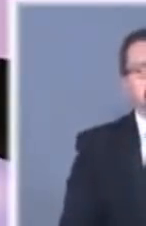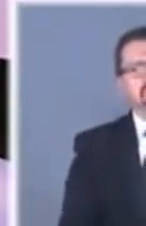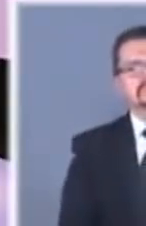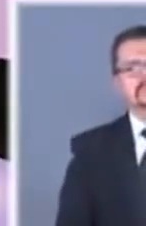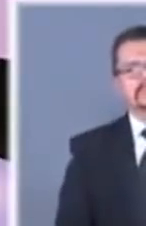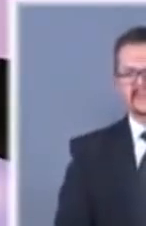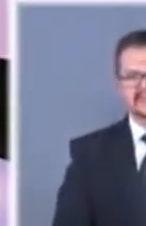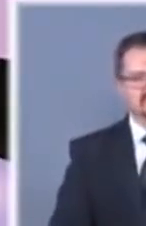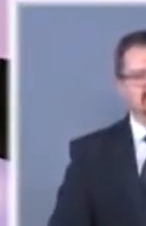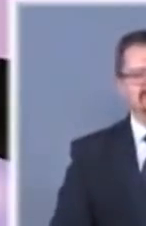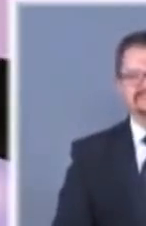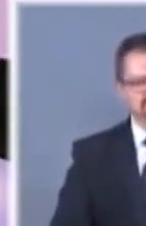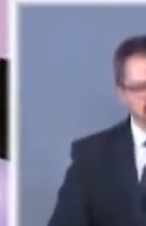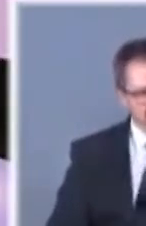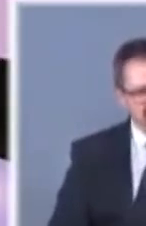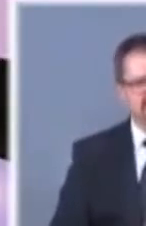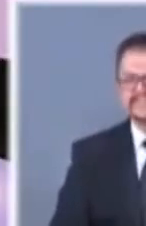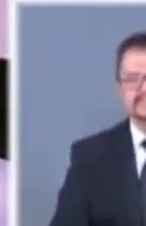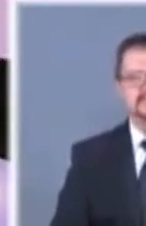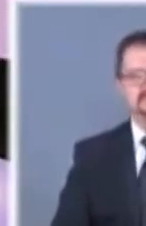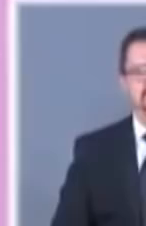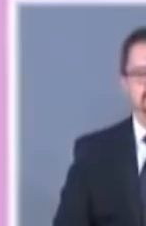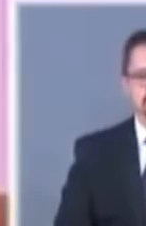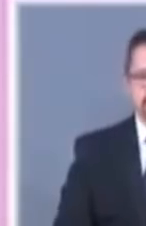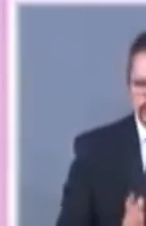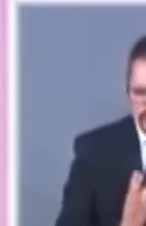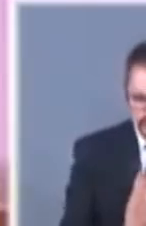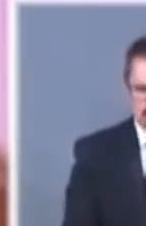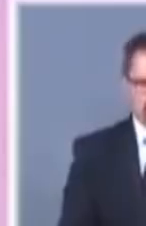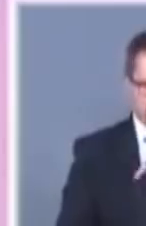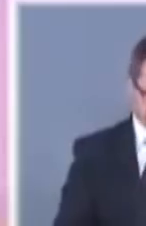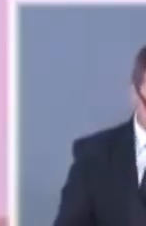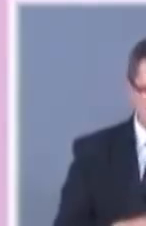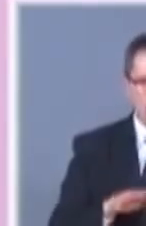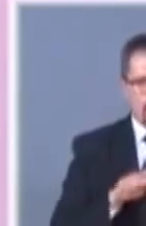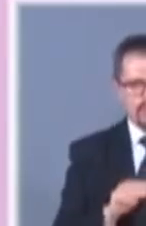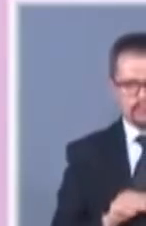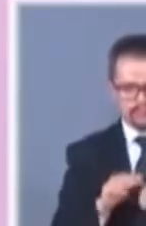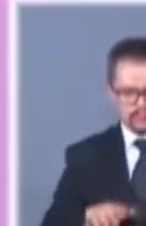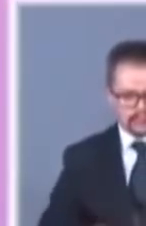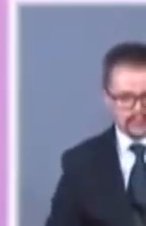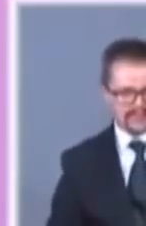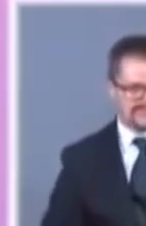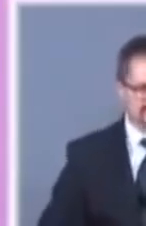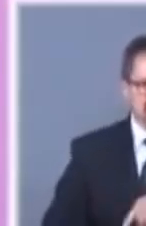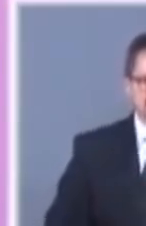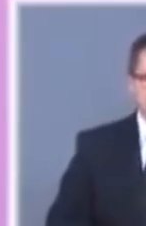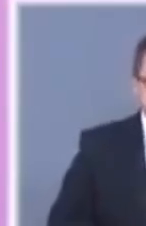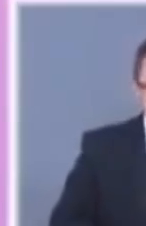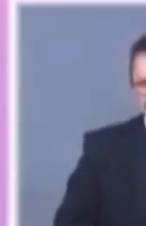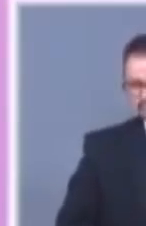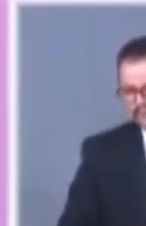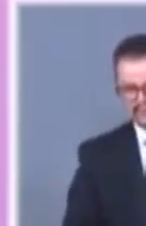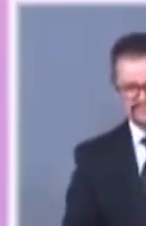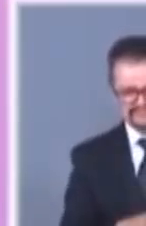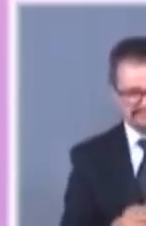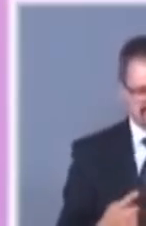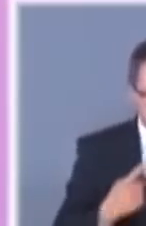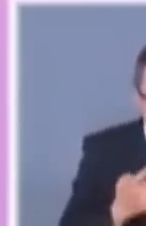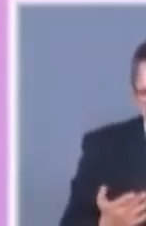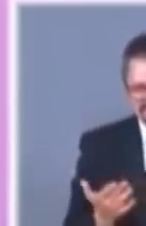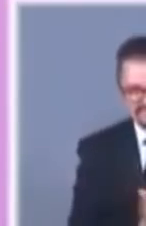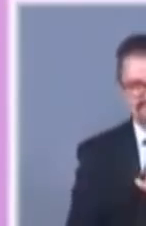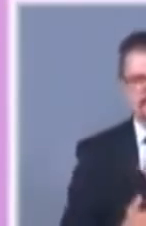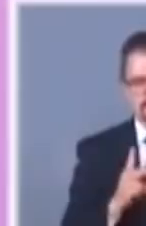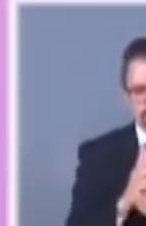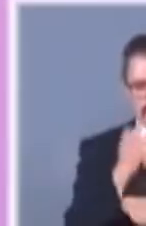Es necesario revalorar la política, es necesario salir de este tipo de confrontaciones tan lamentables para poder llevar a los ciudadanos